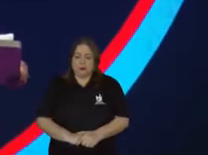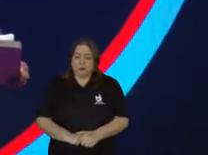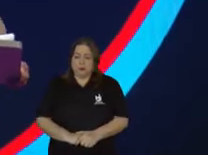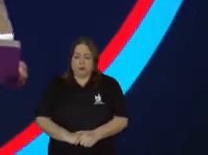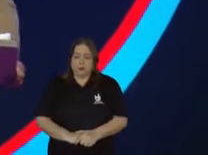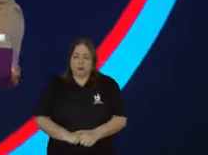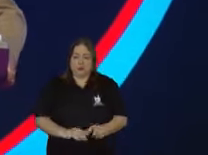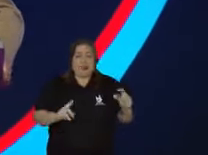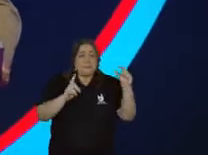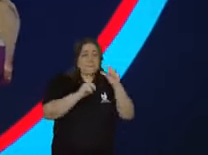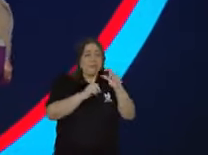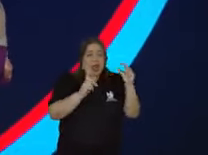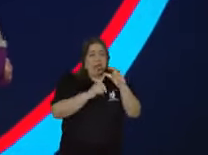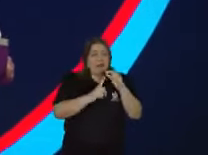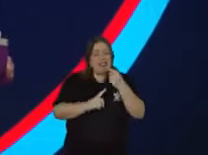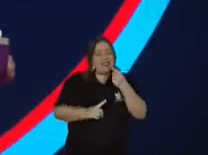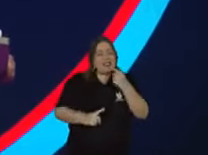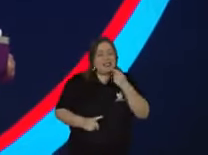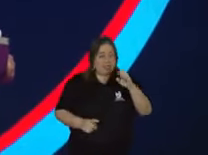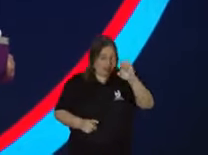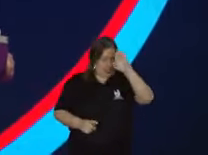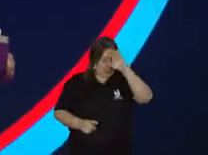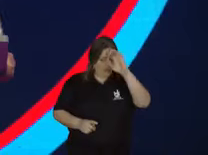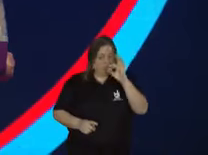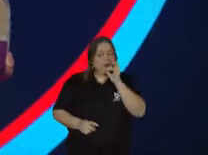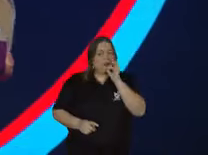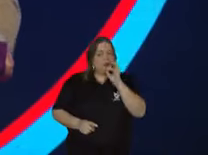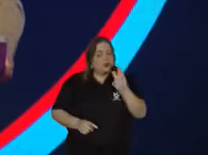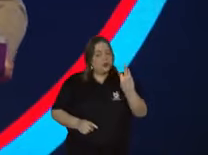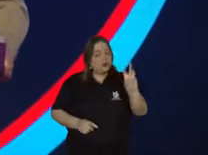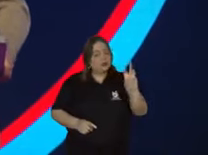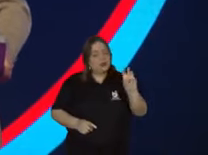La palabra dice en Efesios 6:12.